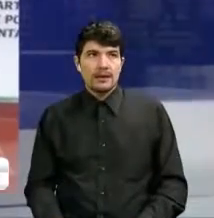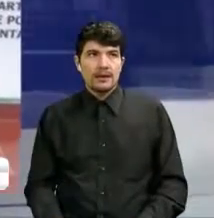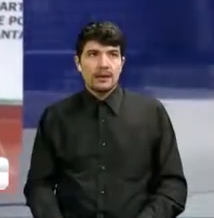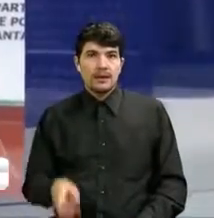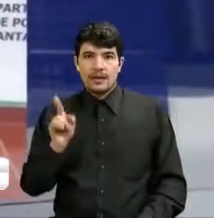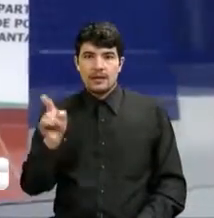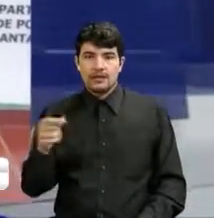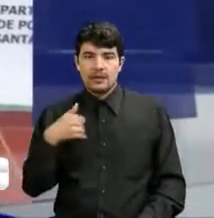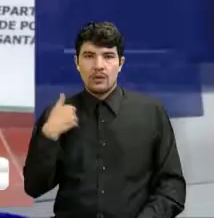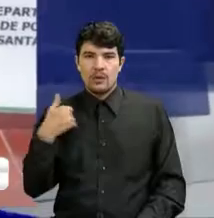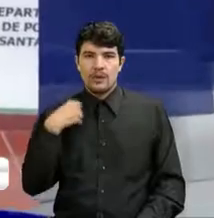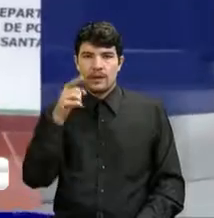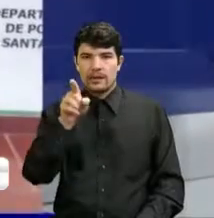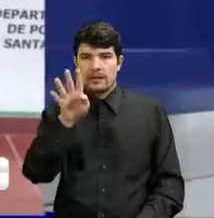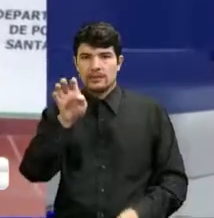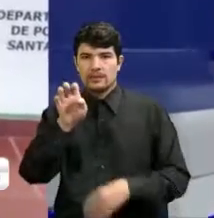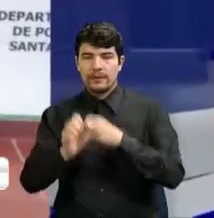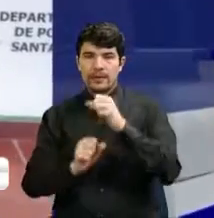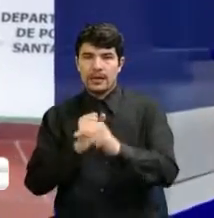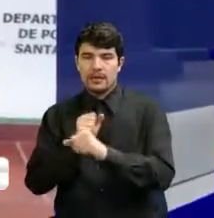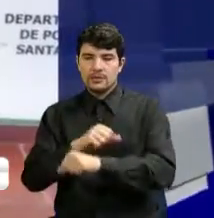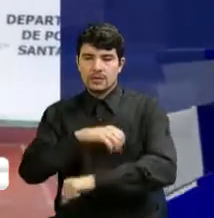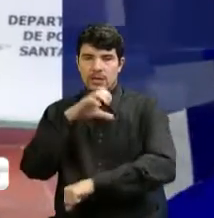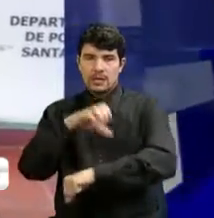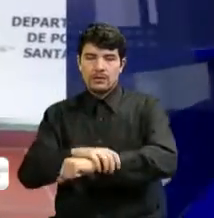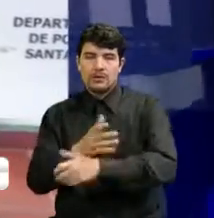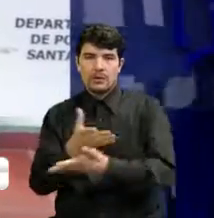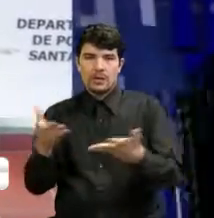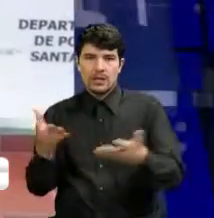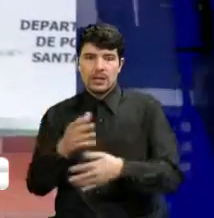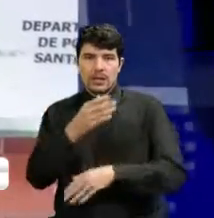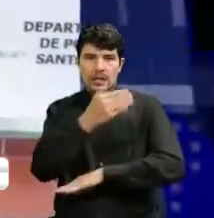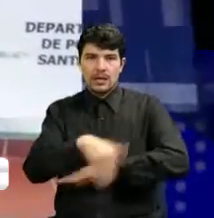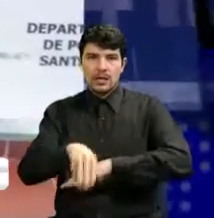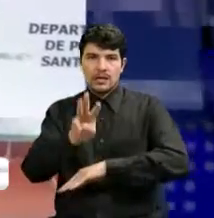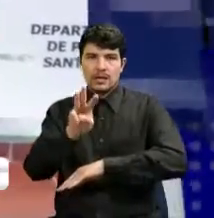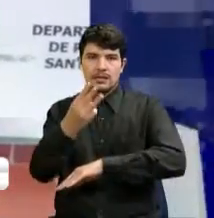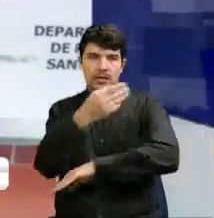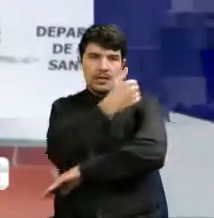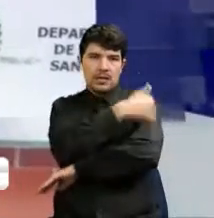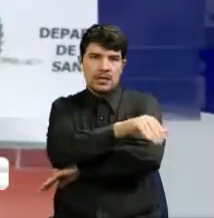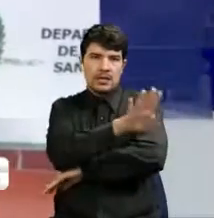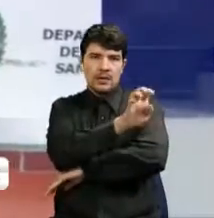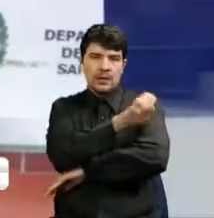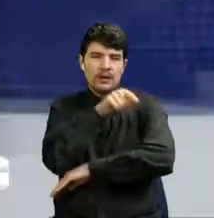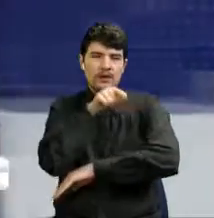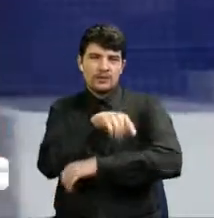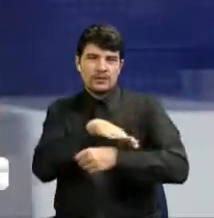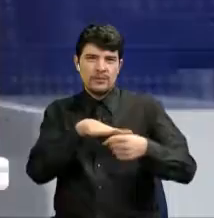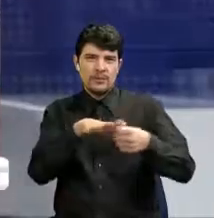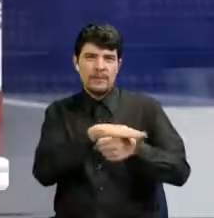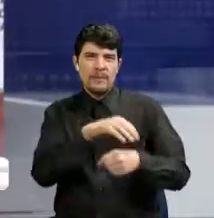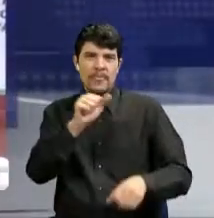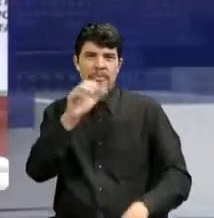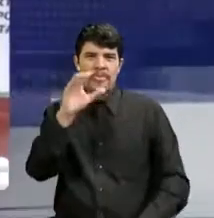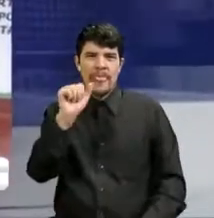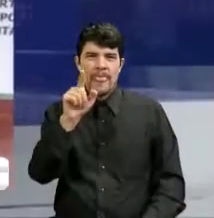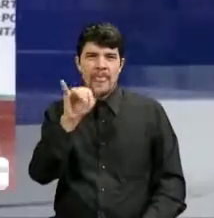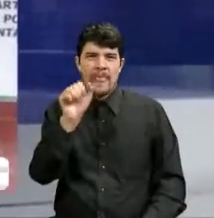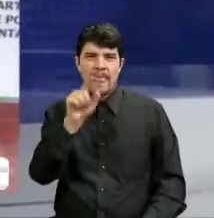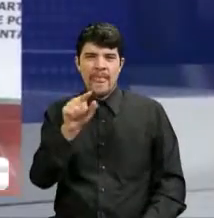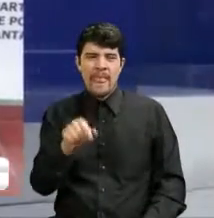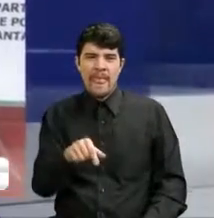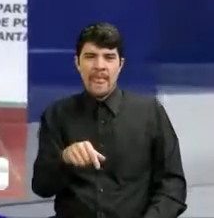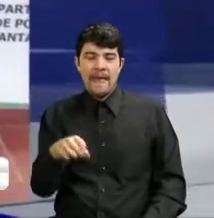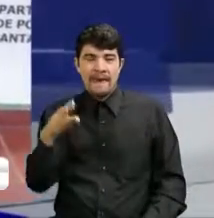El joven de 19 años de edad fue capturado en la carrera tercera con calle novena del barrio Las Acacias del municipio de San Gil. En su poder, los agentes le